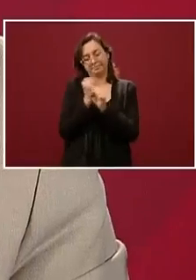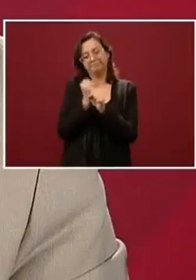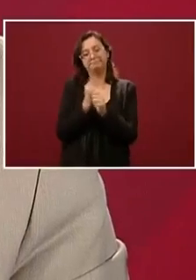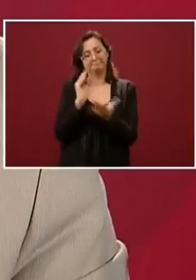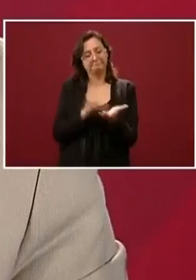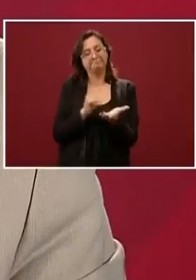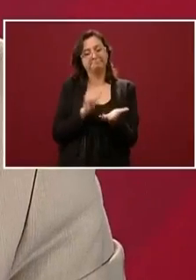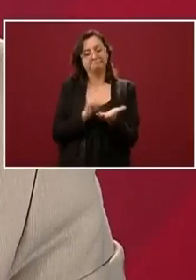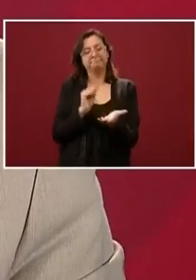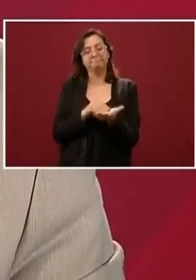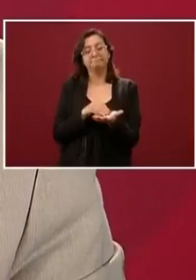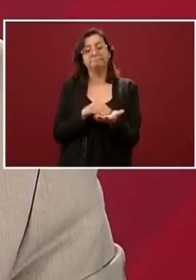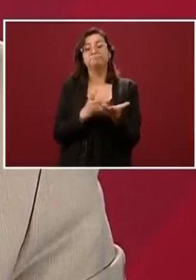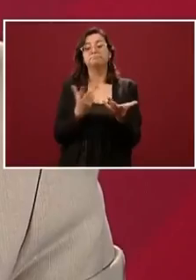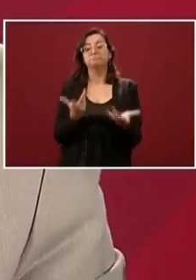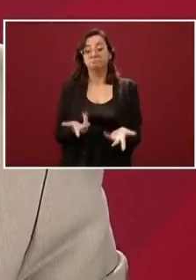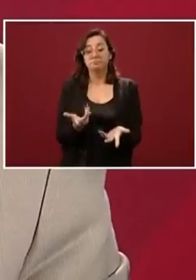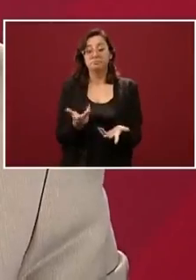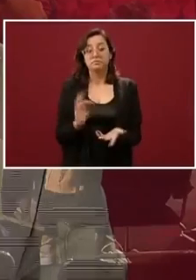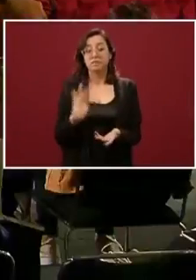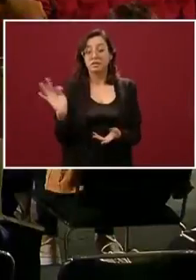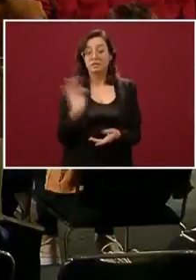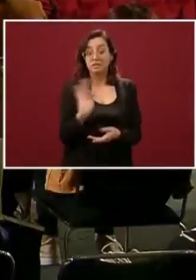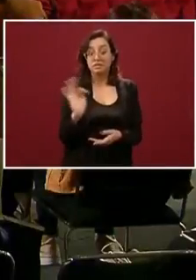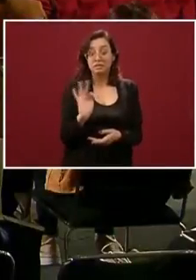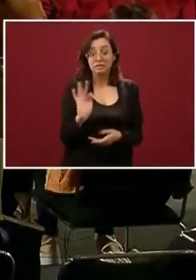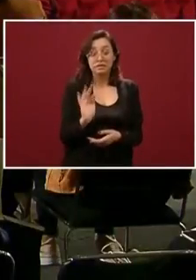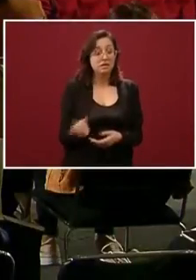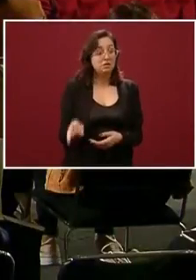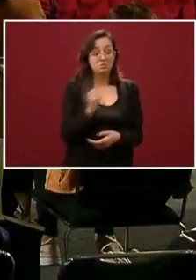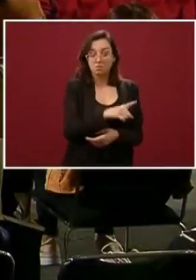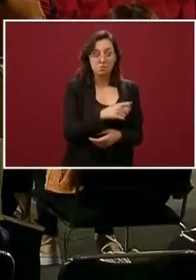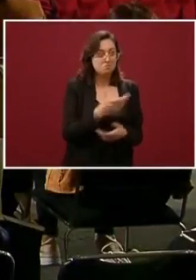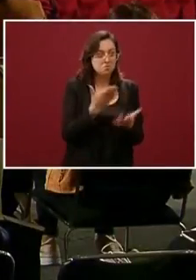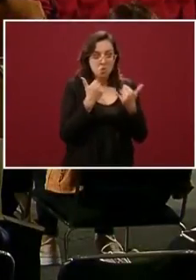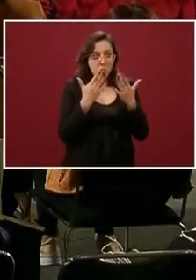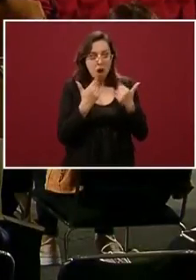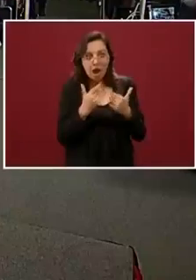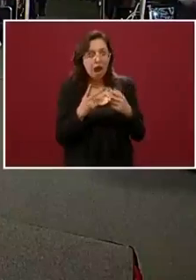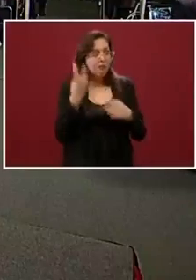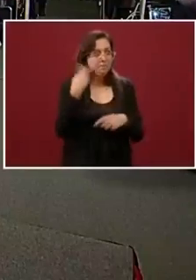momento, si no se logra identificar el rastro, claro que tendrá esa clasificación como tal.